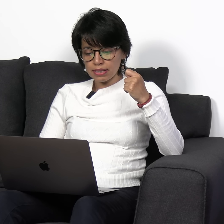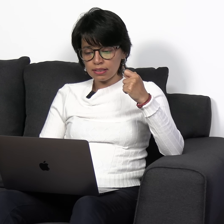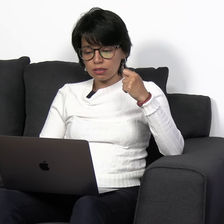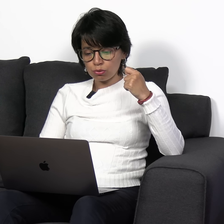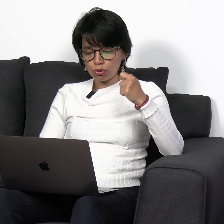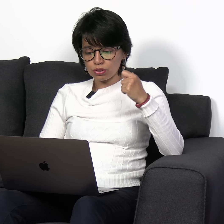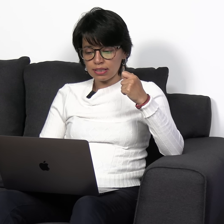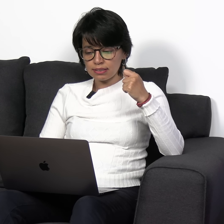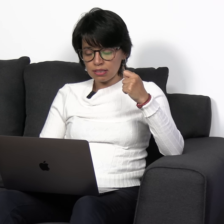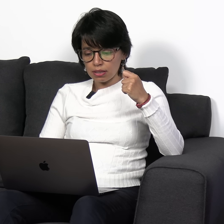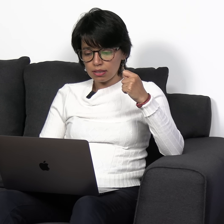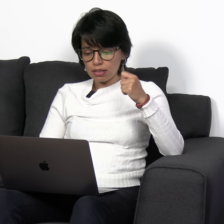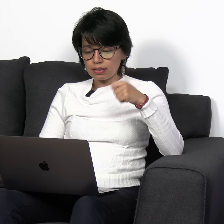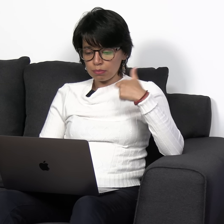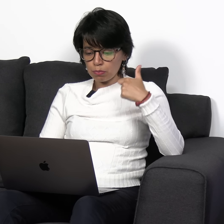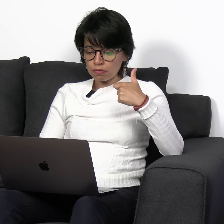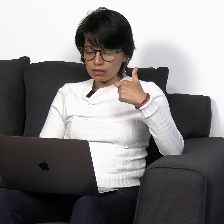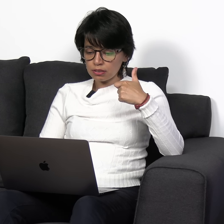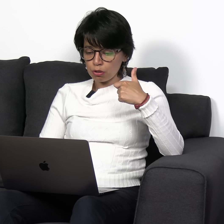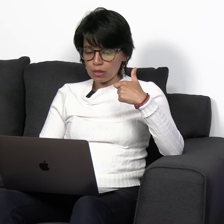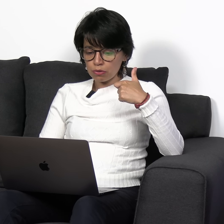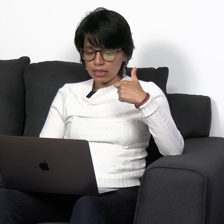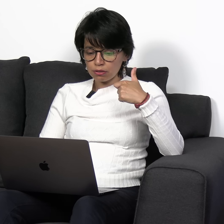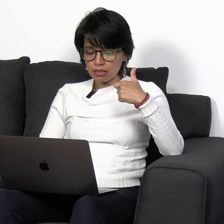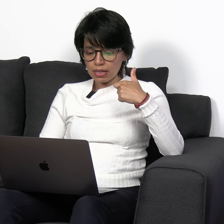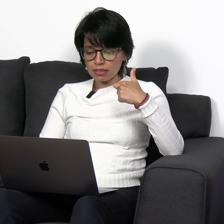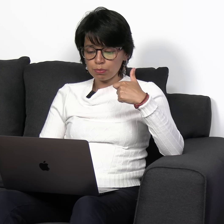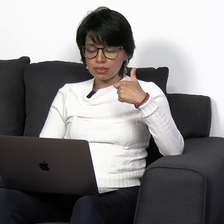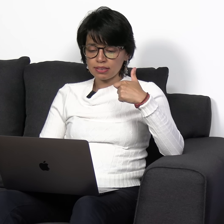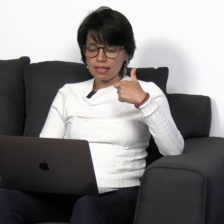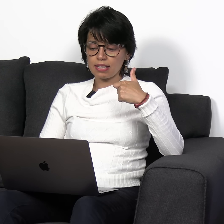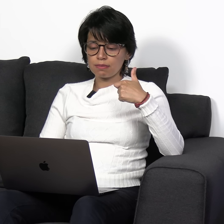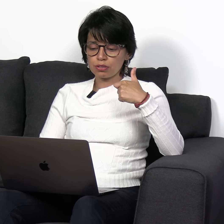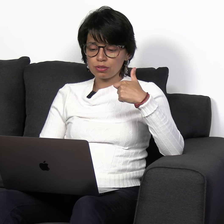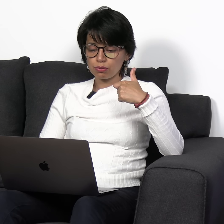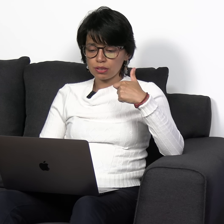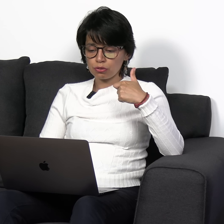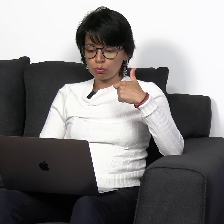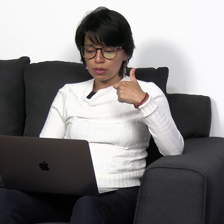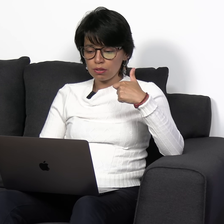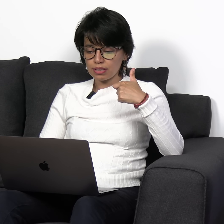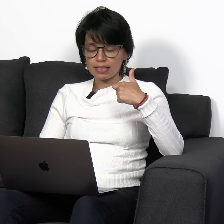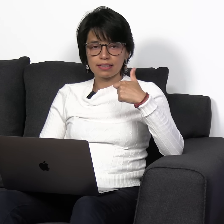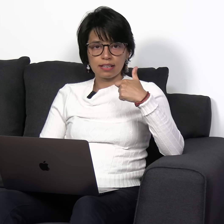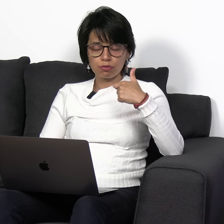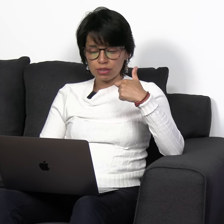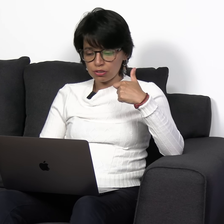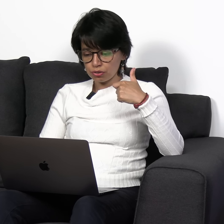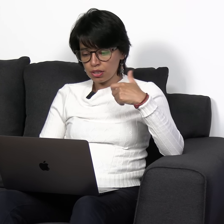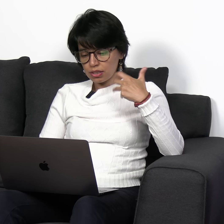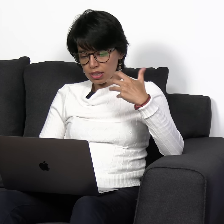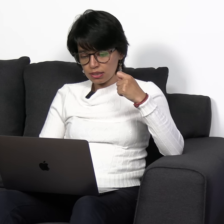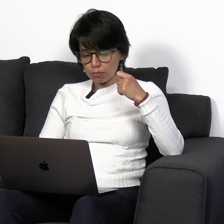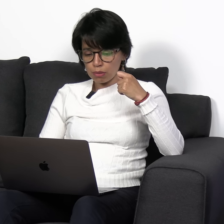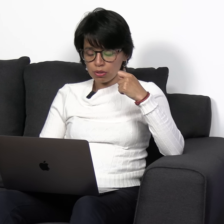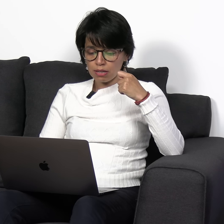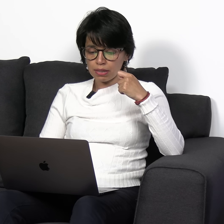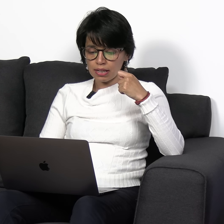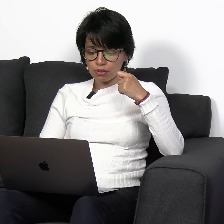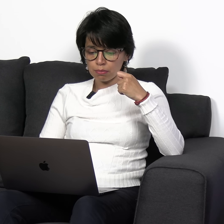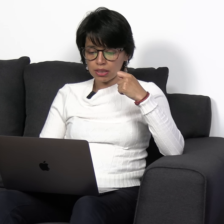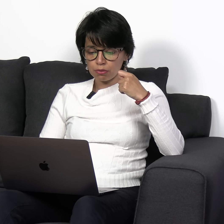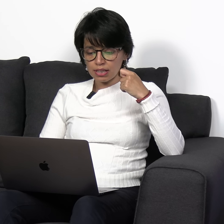del Verde, Ruth González Silva, también por Francisco Marmolejo Cervantes, presidente de la División de Educación Superior de la Qatar Foundation, y también